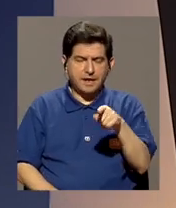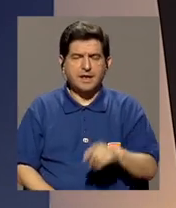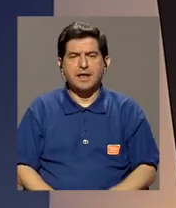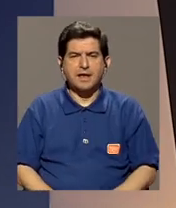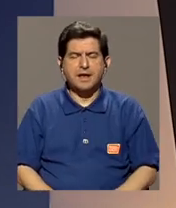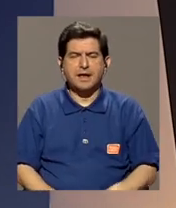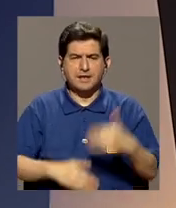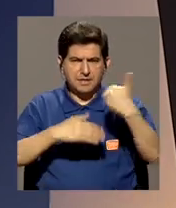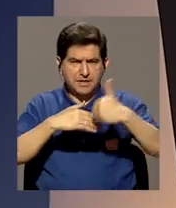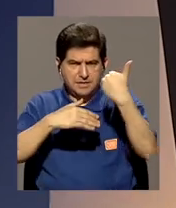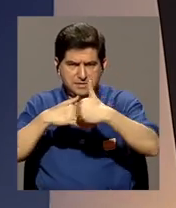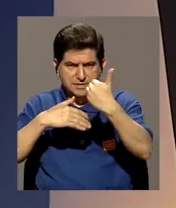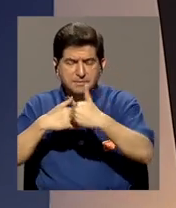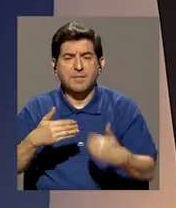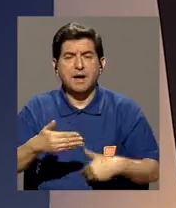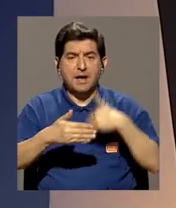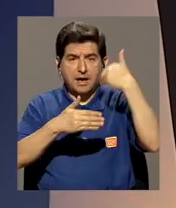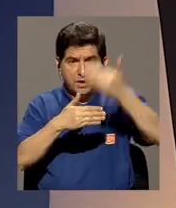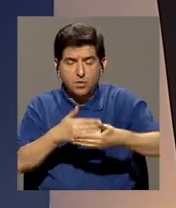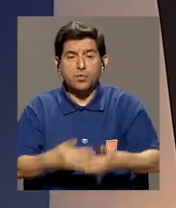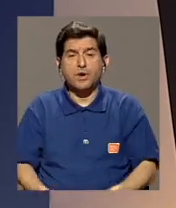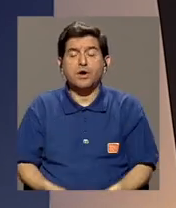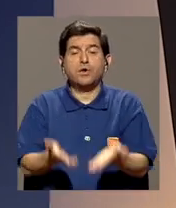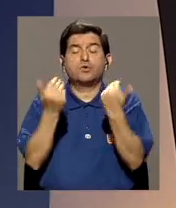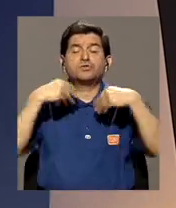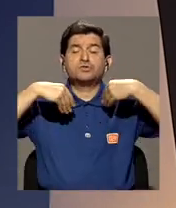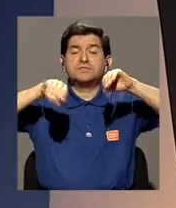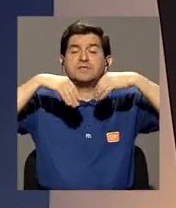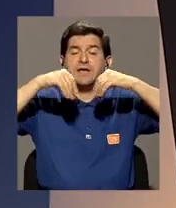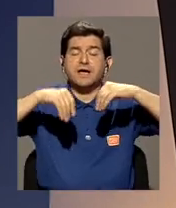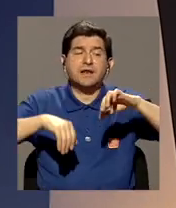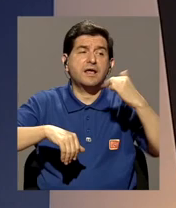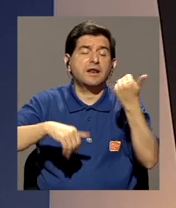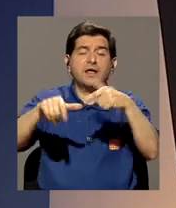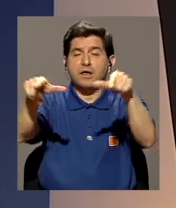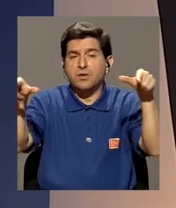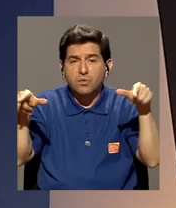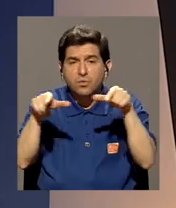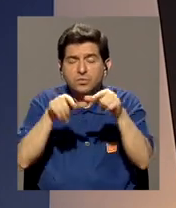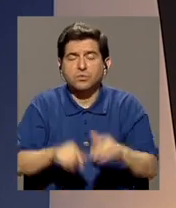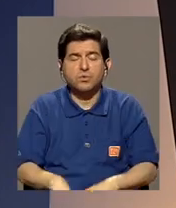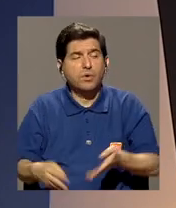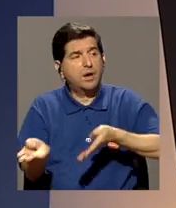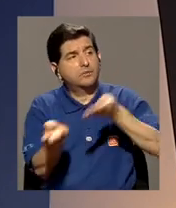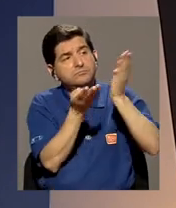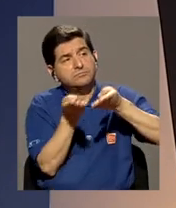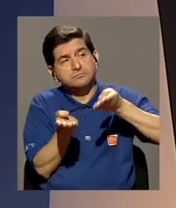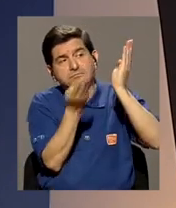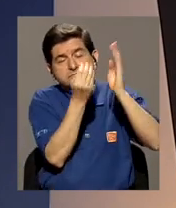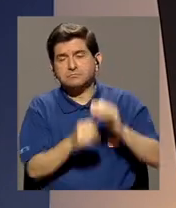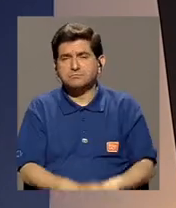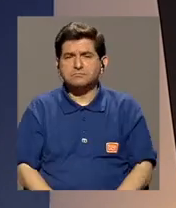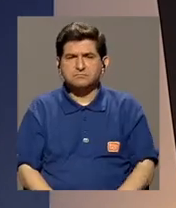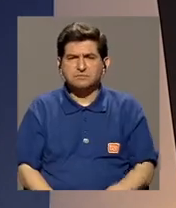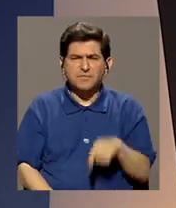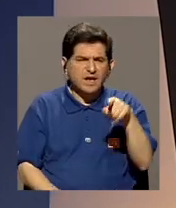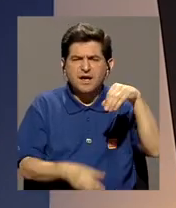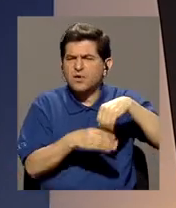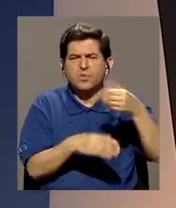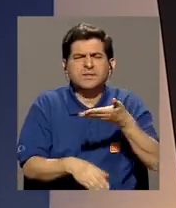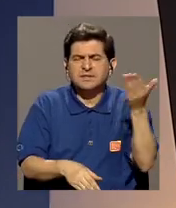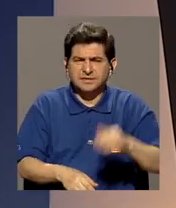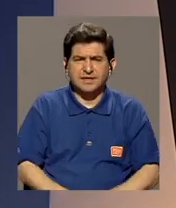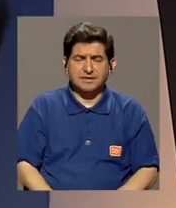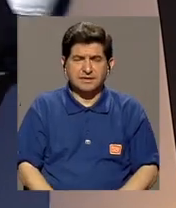ese pastel que luego si lo pretendemos vender en el exterior lo queremos exportar entonces qué es lo que cuenta lo que